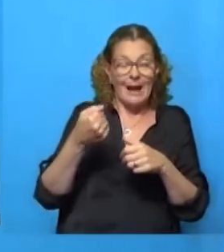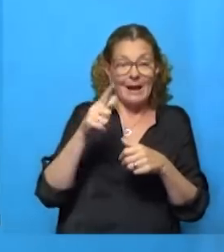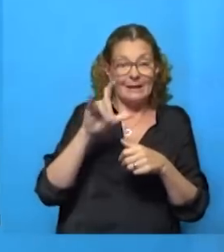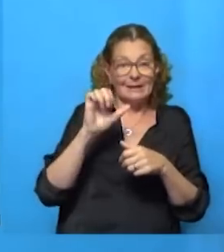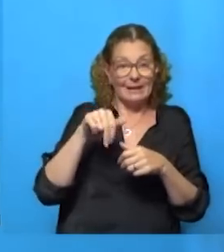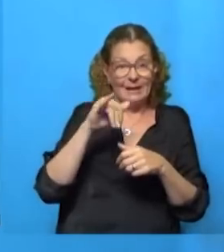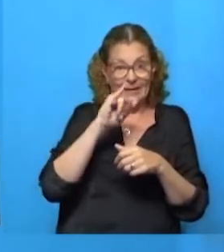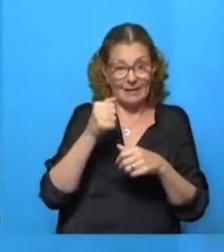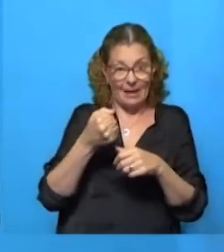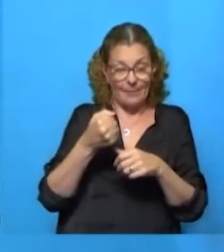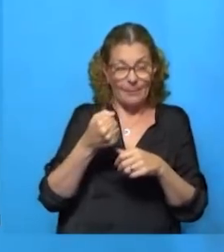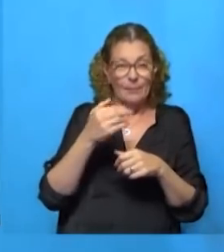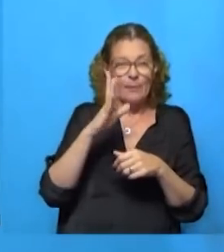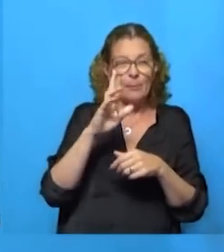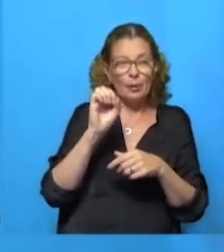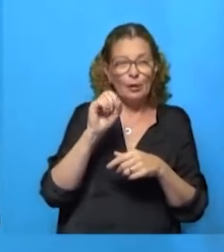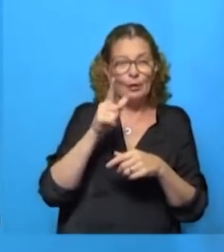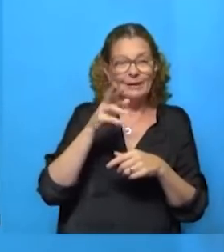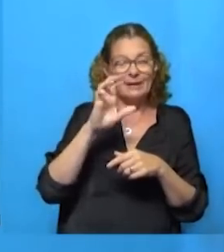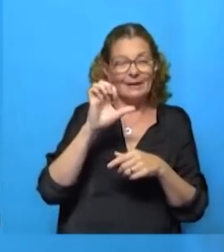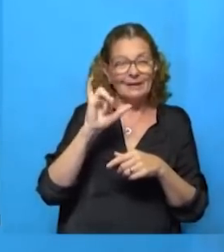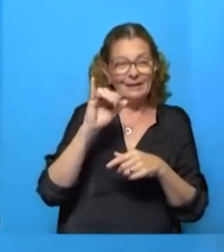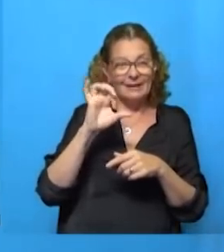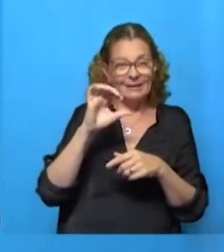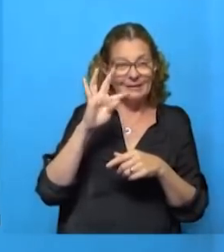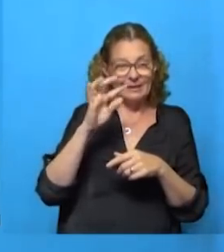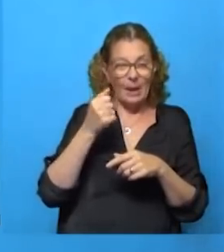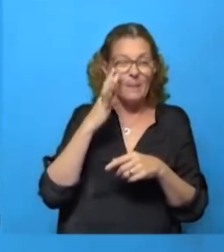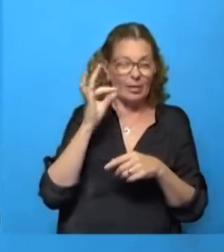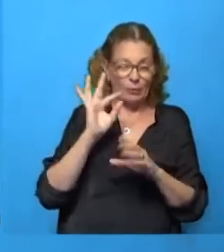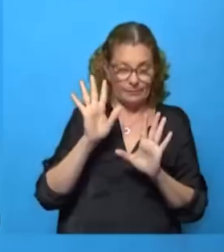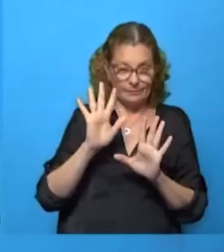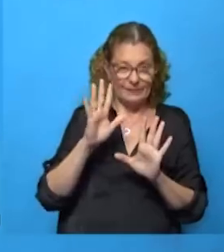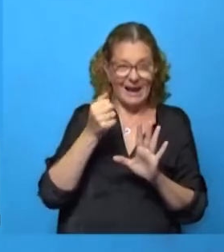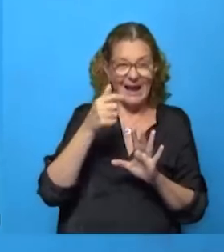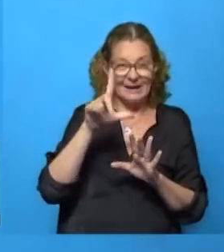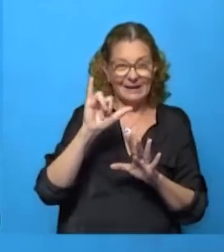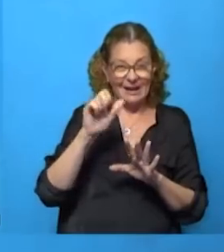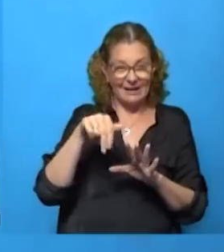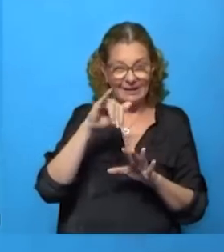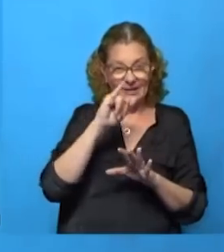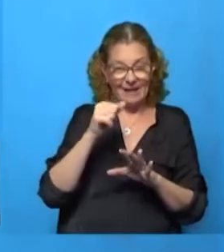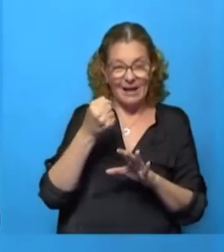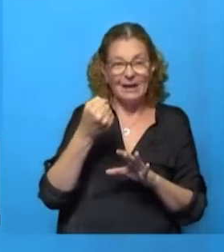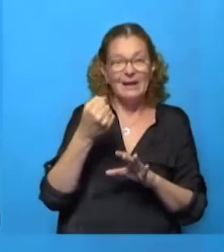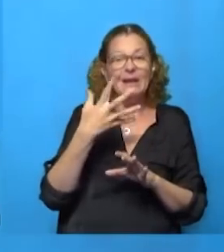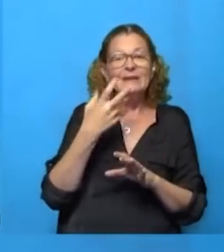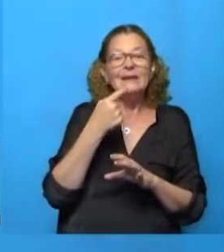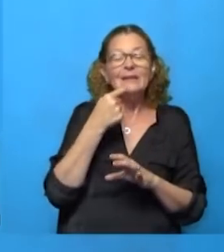progresista no es decir este Perdón Alianza es decir